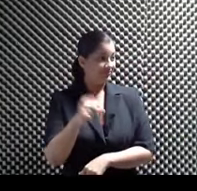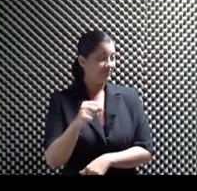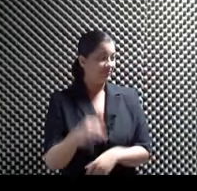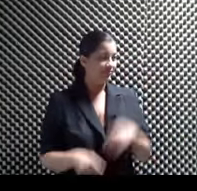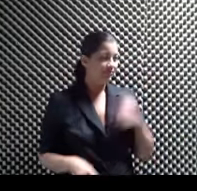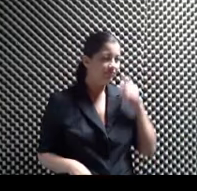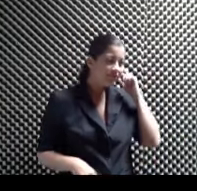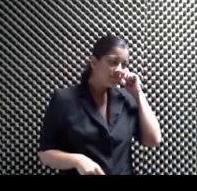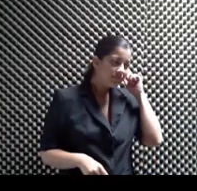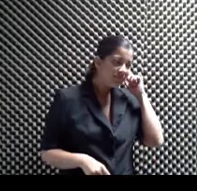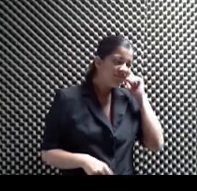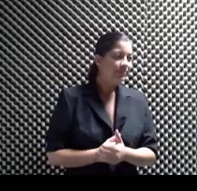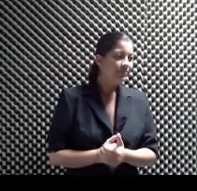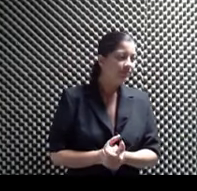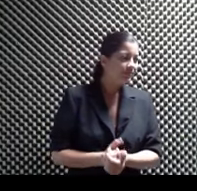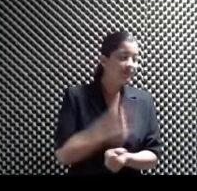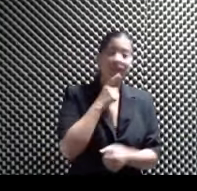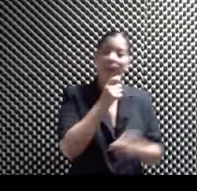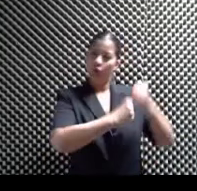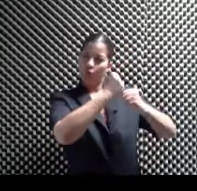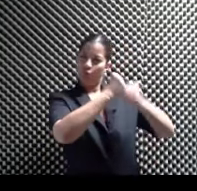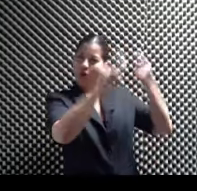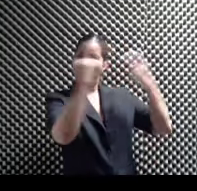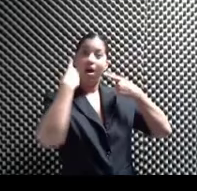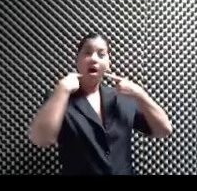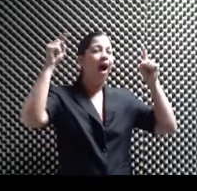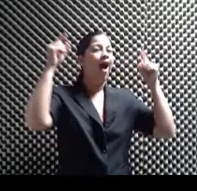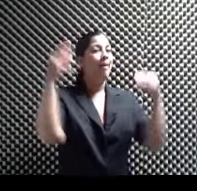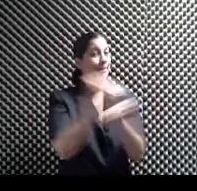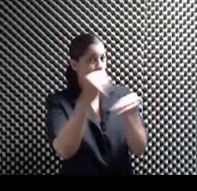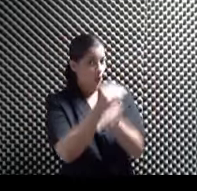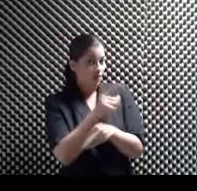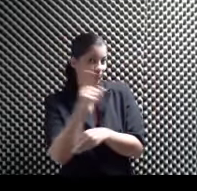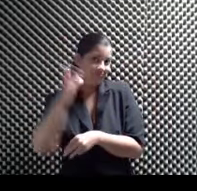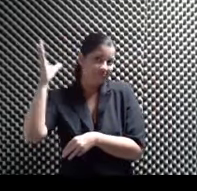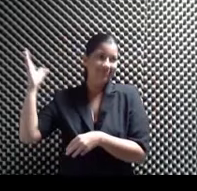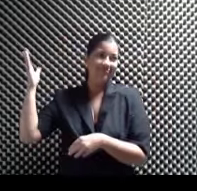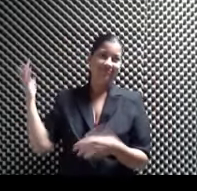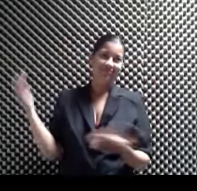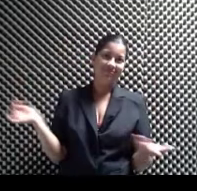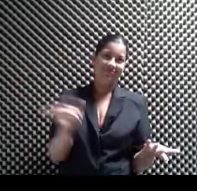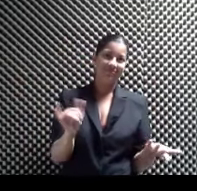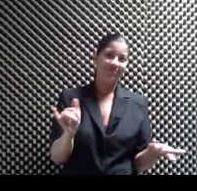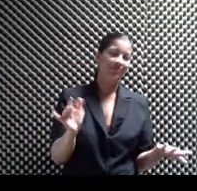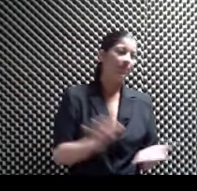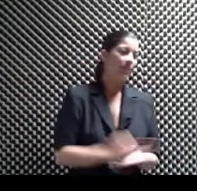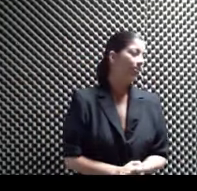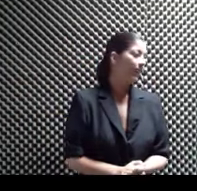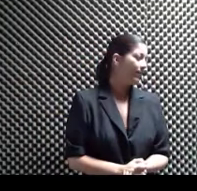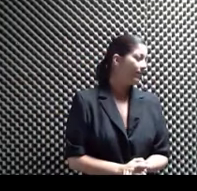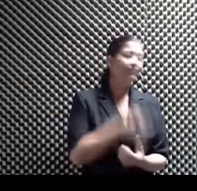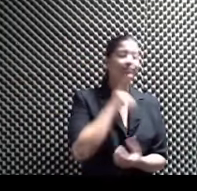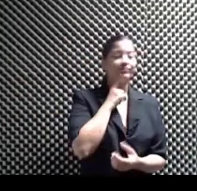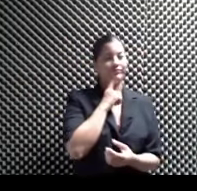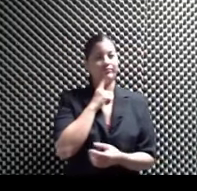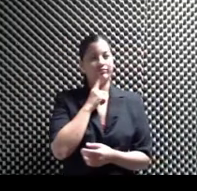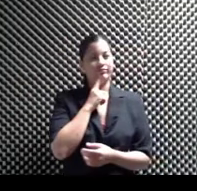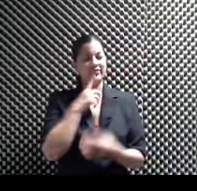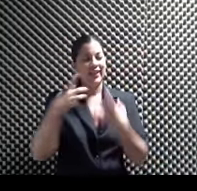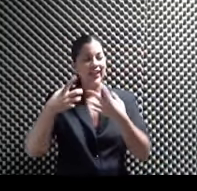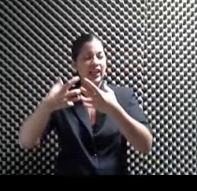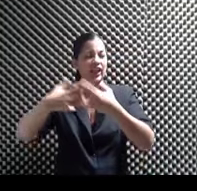Era La Estructura Del Momento De Moda Es Que Habla De Industrializacion Del País Es Uno